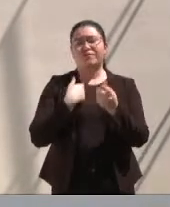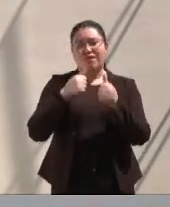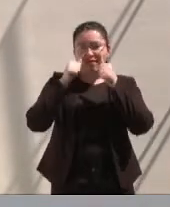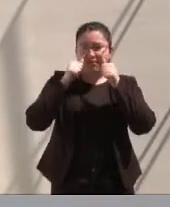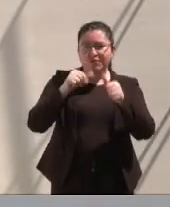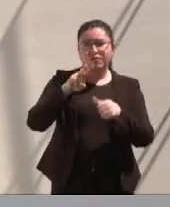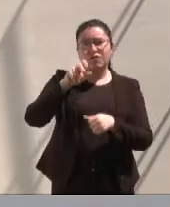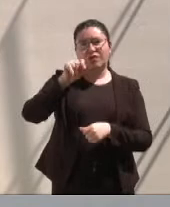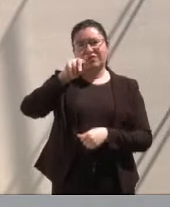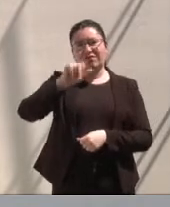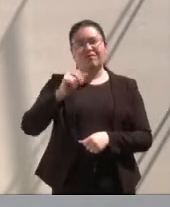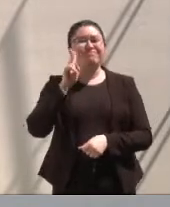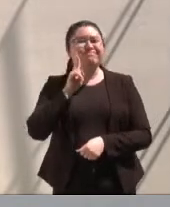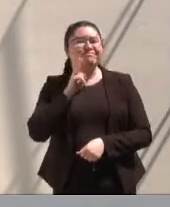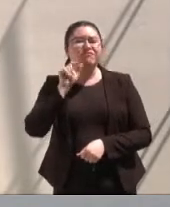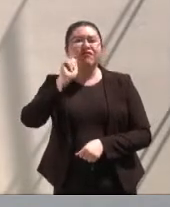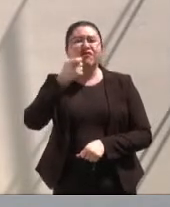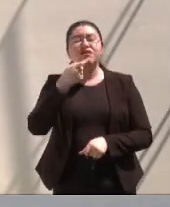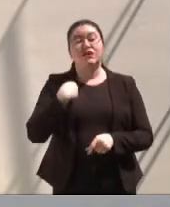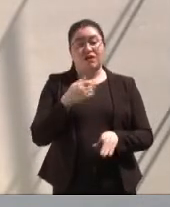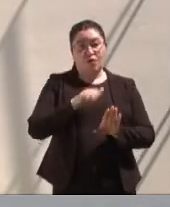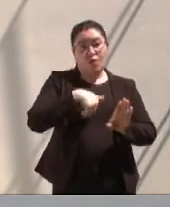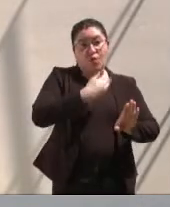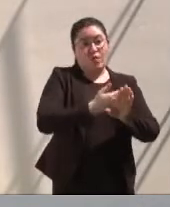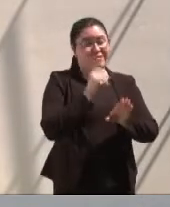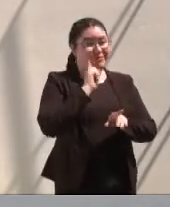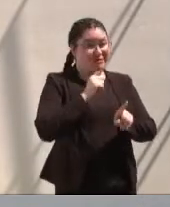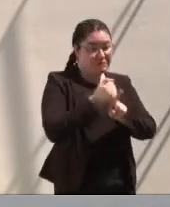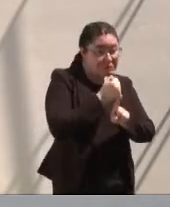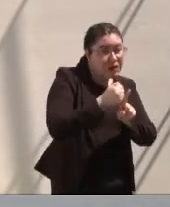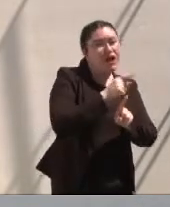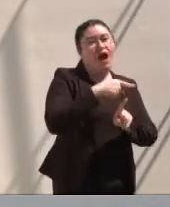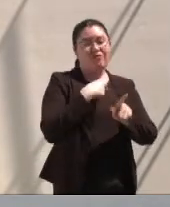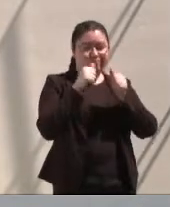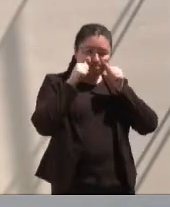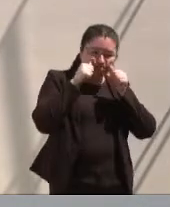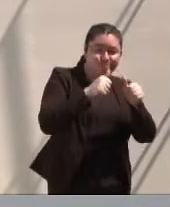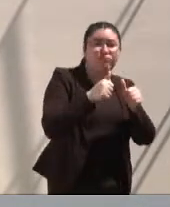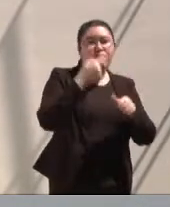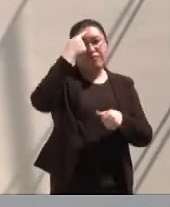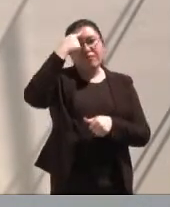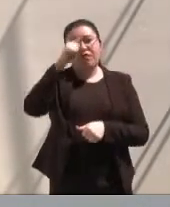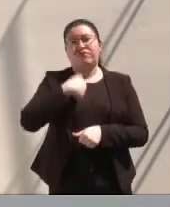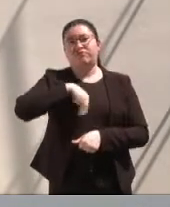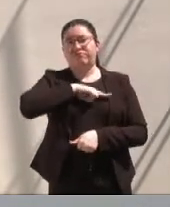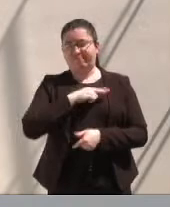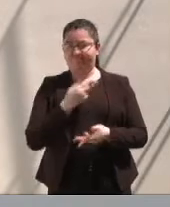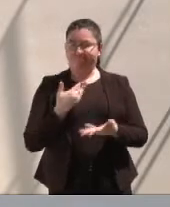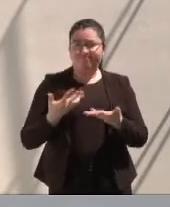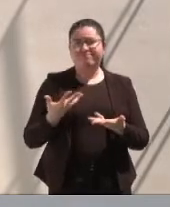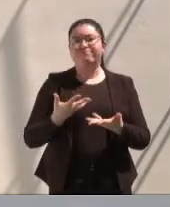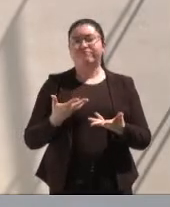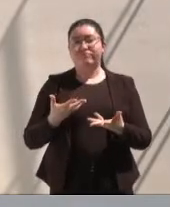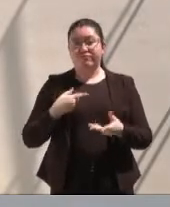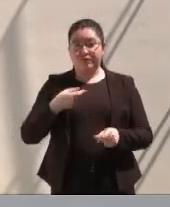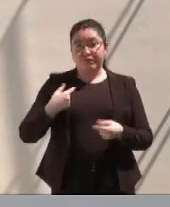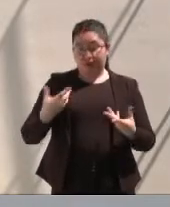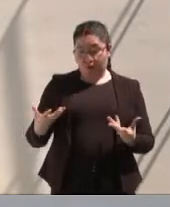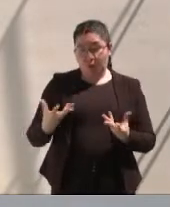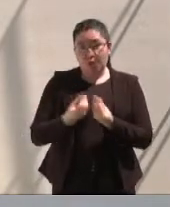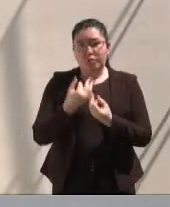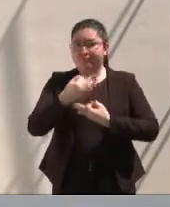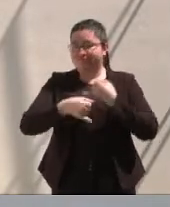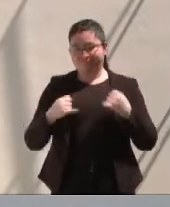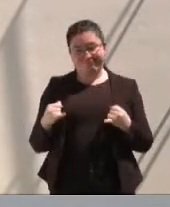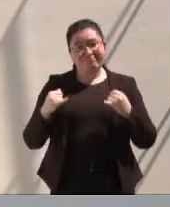nuestra actuación para atender los casos de violencia contra las mujeres, logrando unificar los criterios de actuación de cada una de las